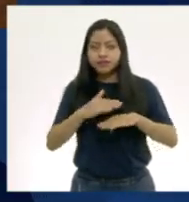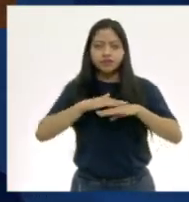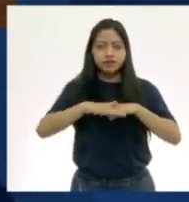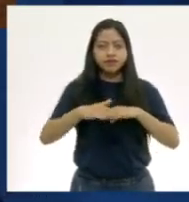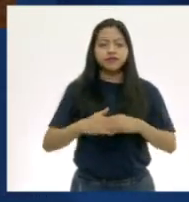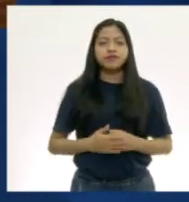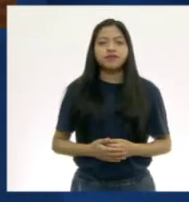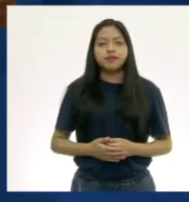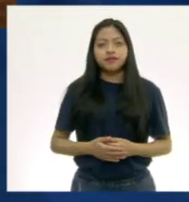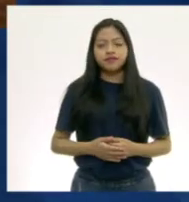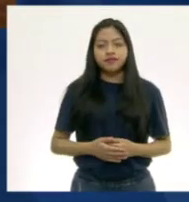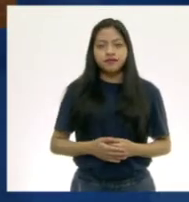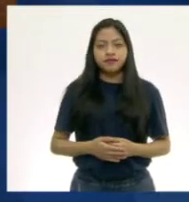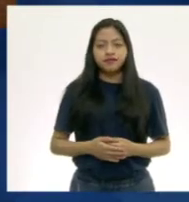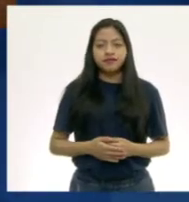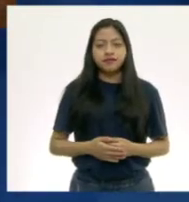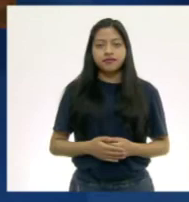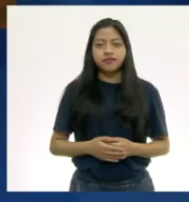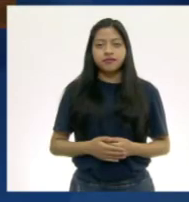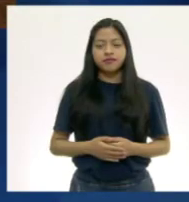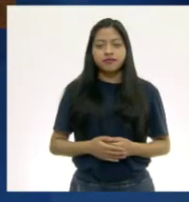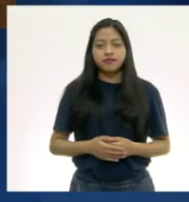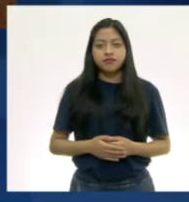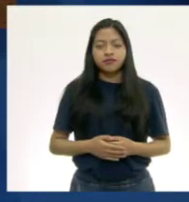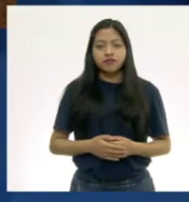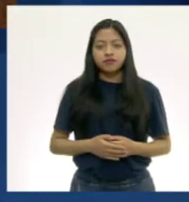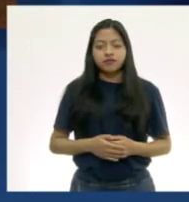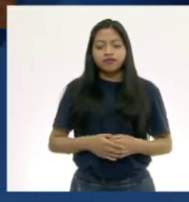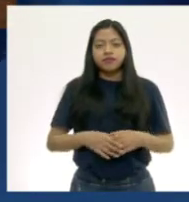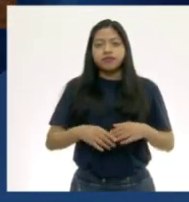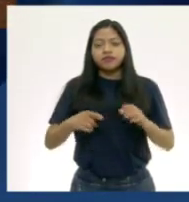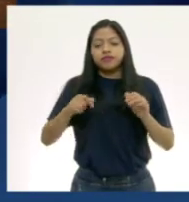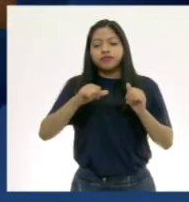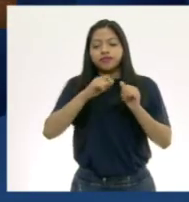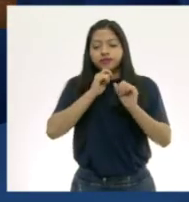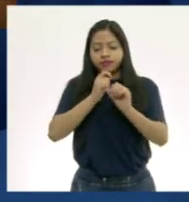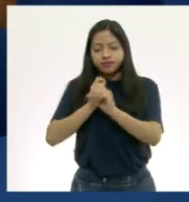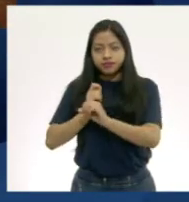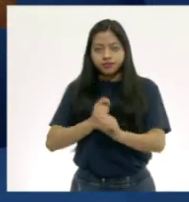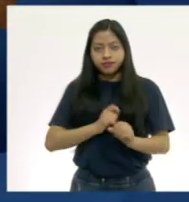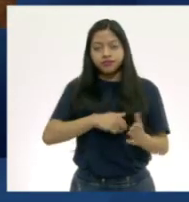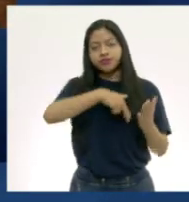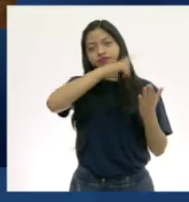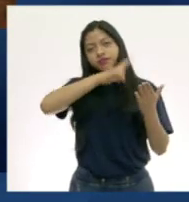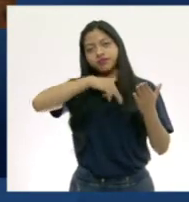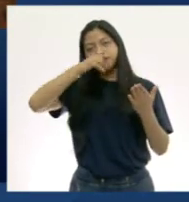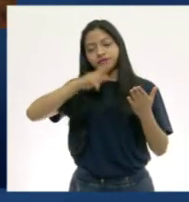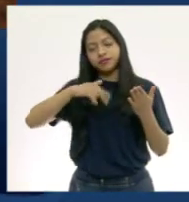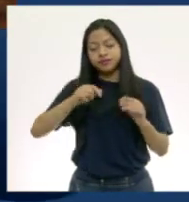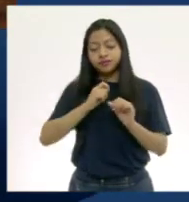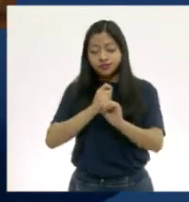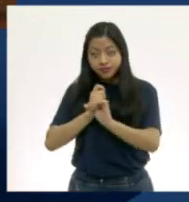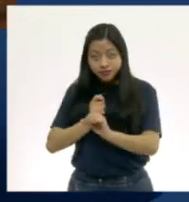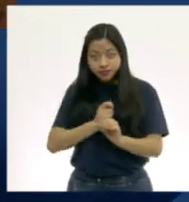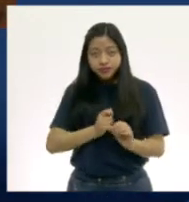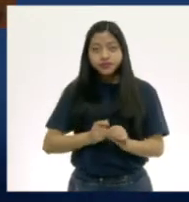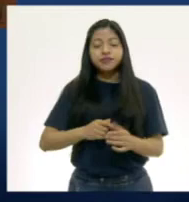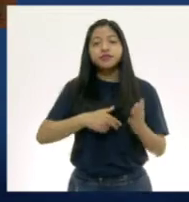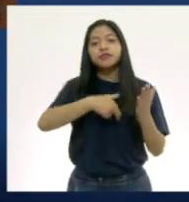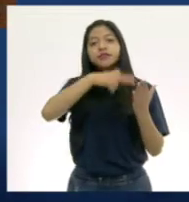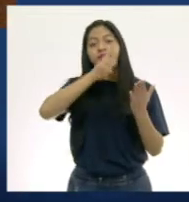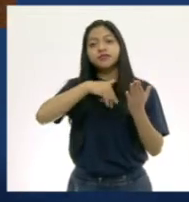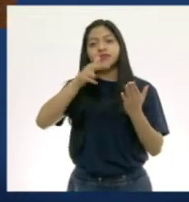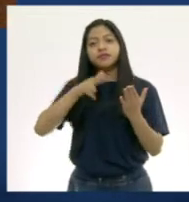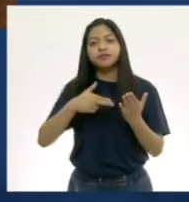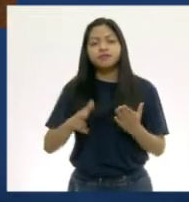Escultura y pintura. En la escultura y la pintura, los criterios